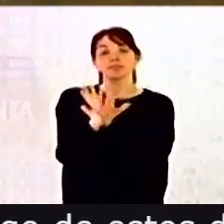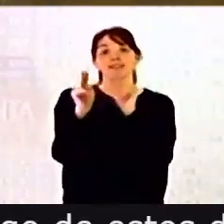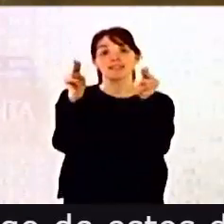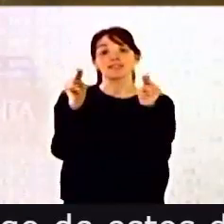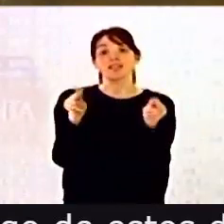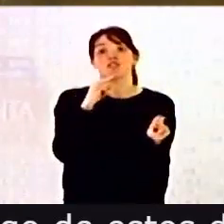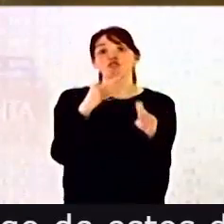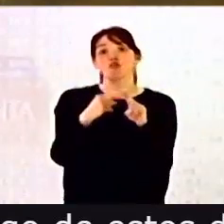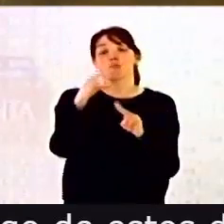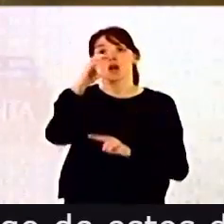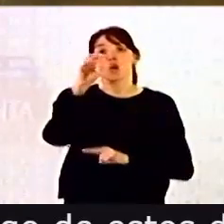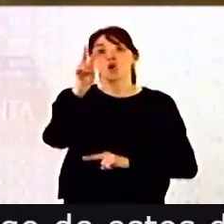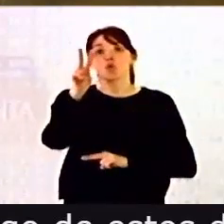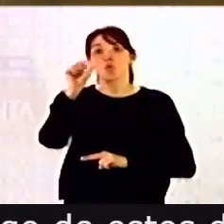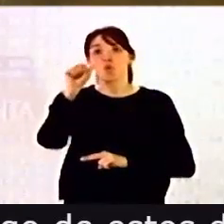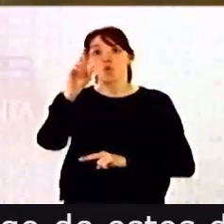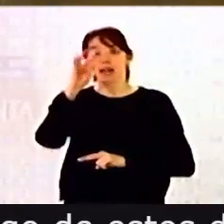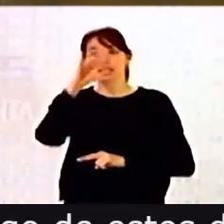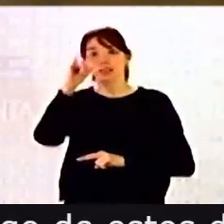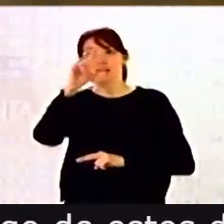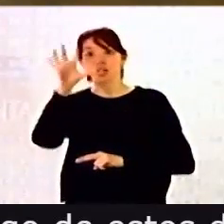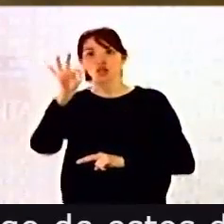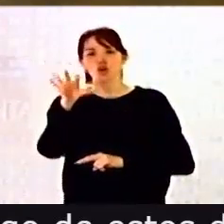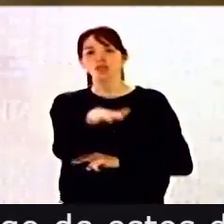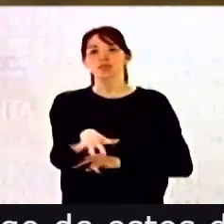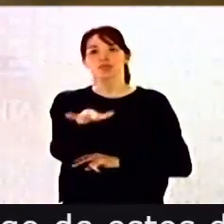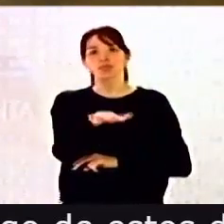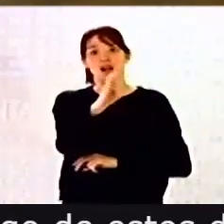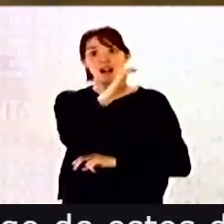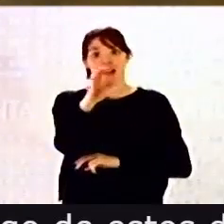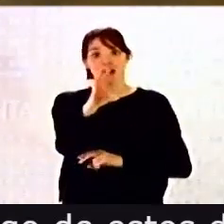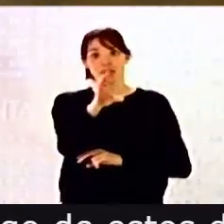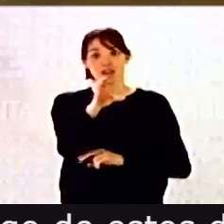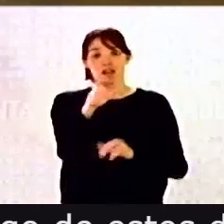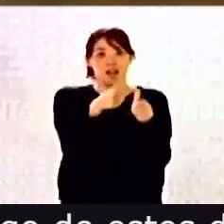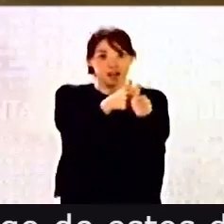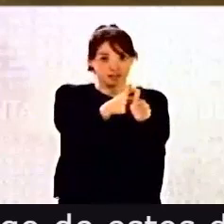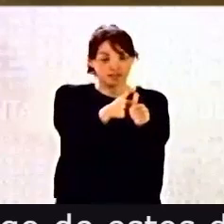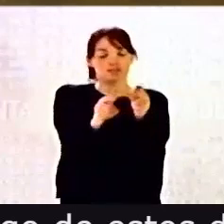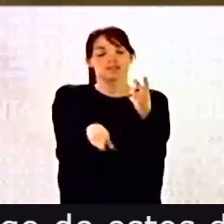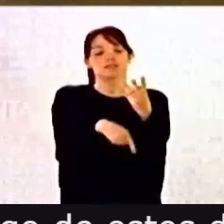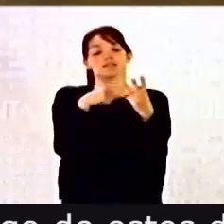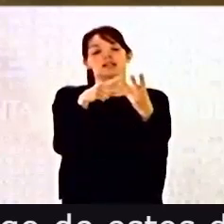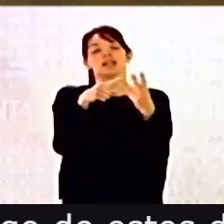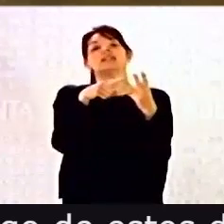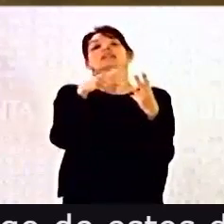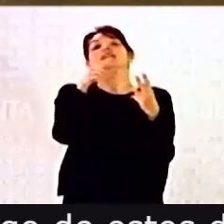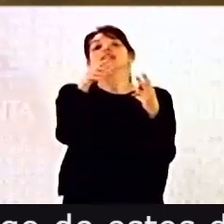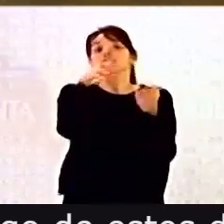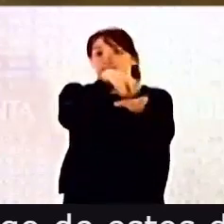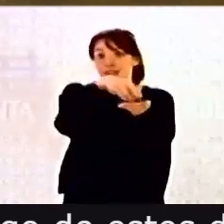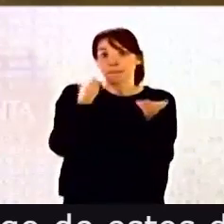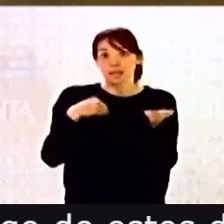la residencia asistida de la localidad de Cáceres, de la ciudad de Cáceres,